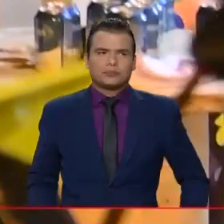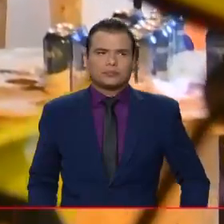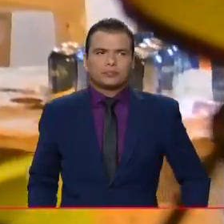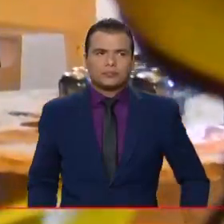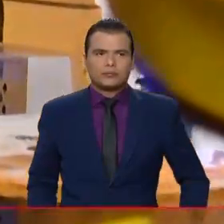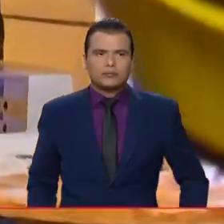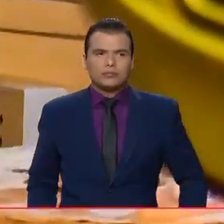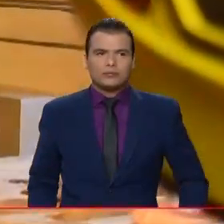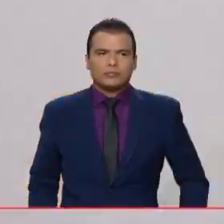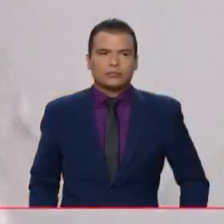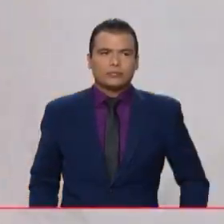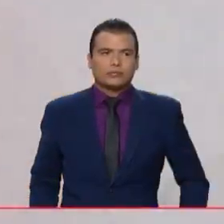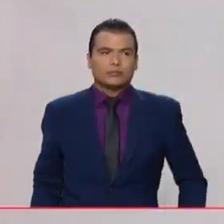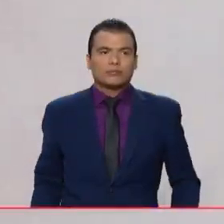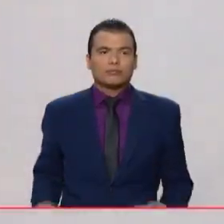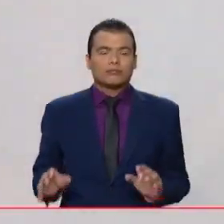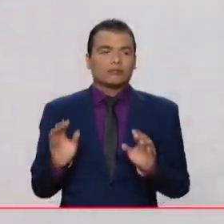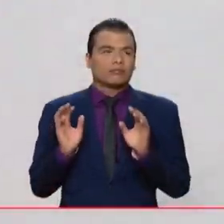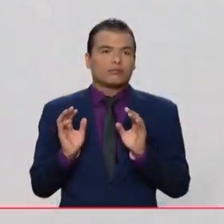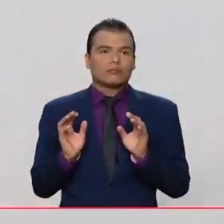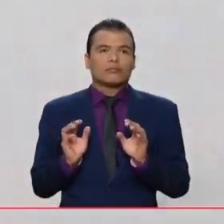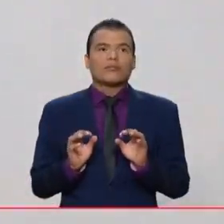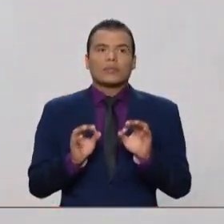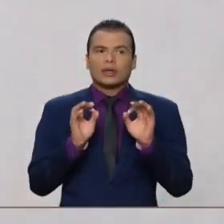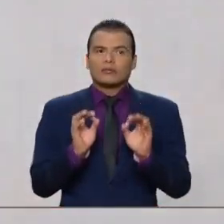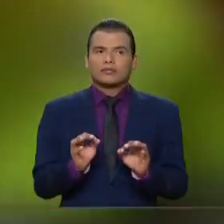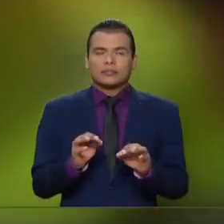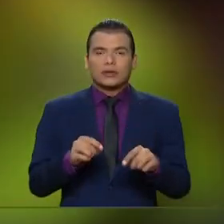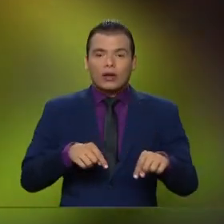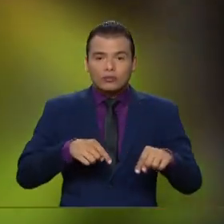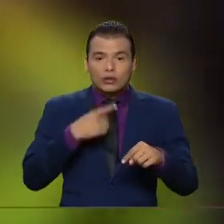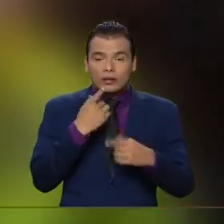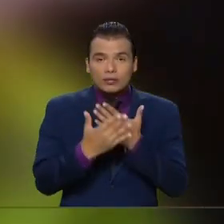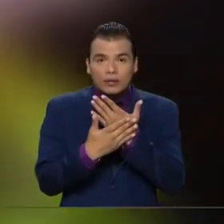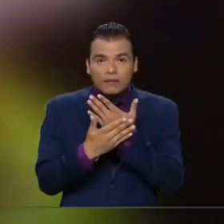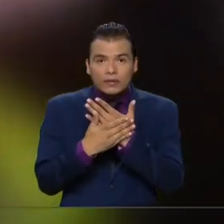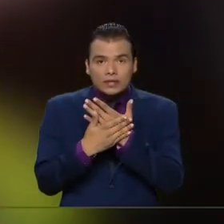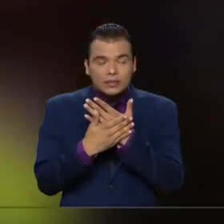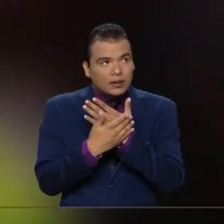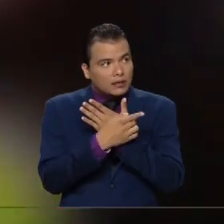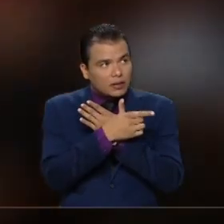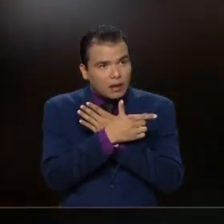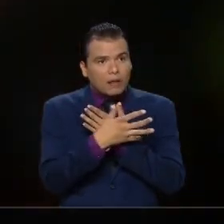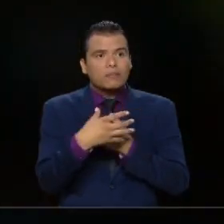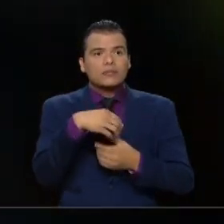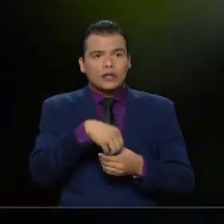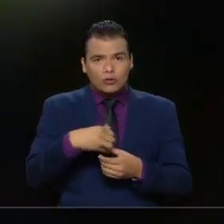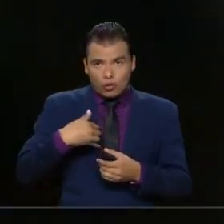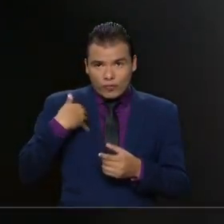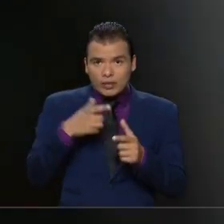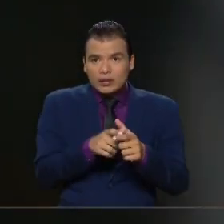En cuestión de segundos, los uniformados se tomaron el sitio luego de recibir información sobre lo que allí estaba sucediendo.